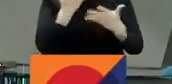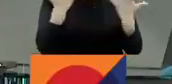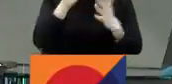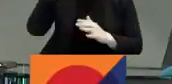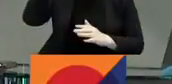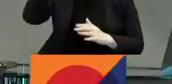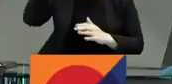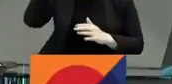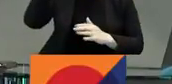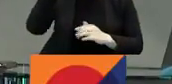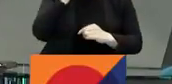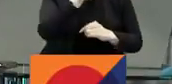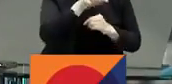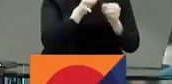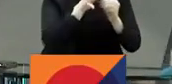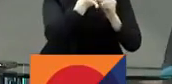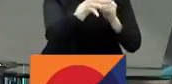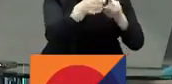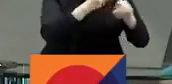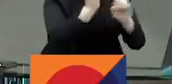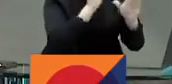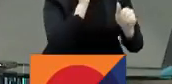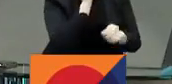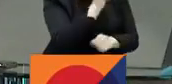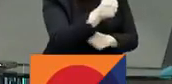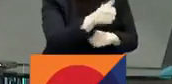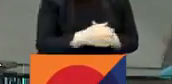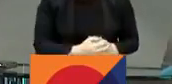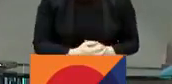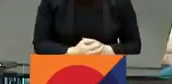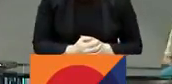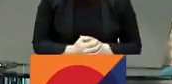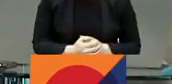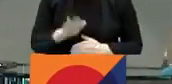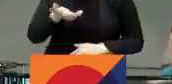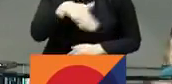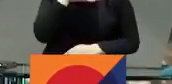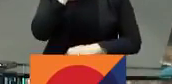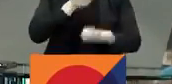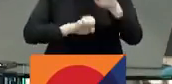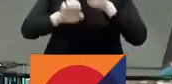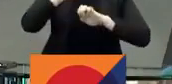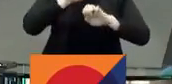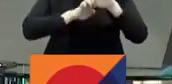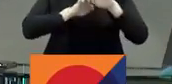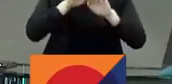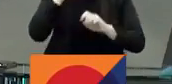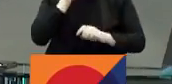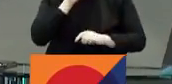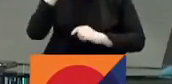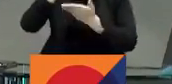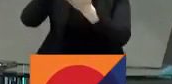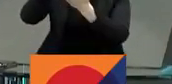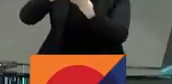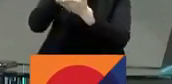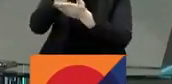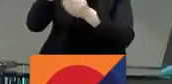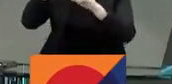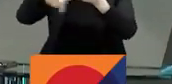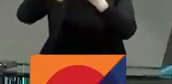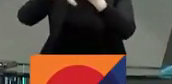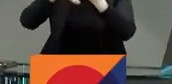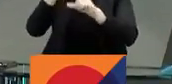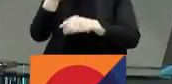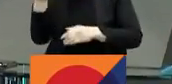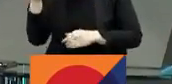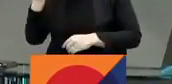El ministro de Defensa se refirió a los hechos de Cauca en medio de un viaje a la frontera con Venezuela. Allí realizó una visita a las tropas y